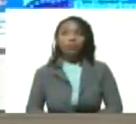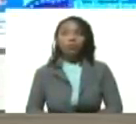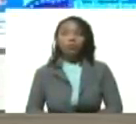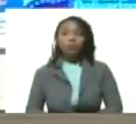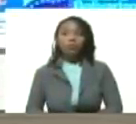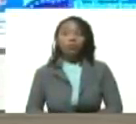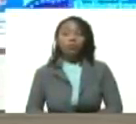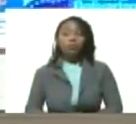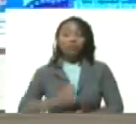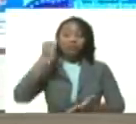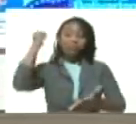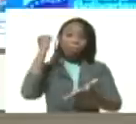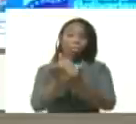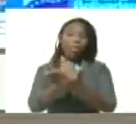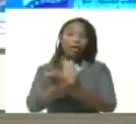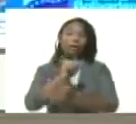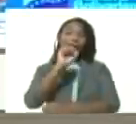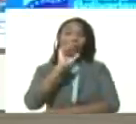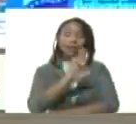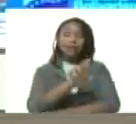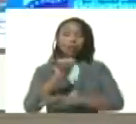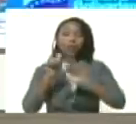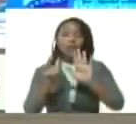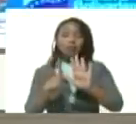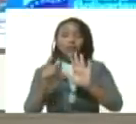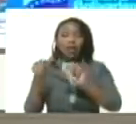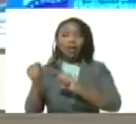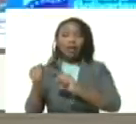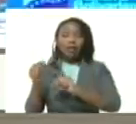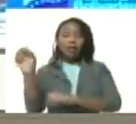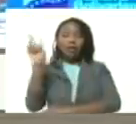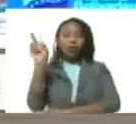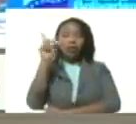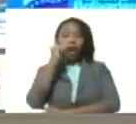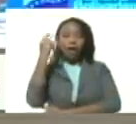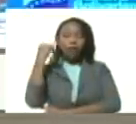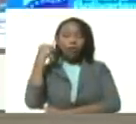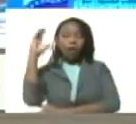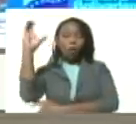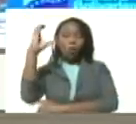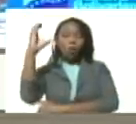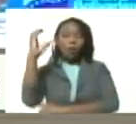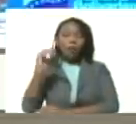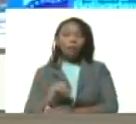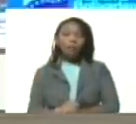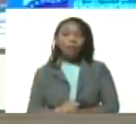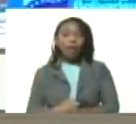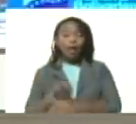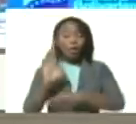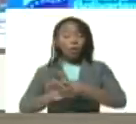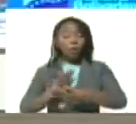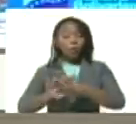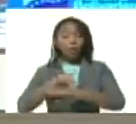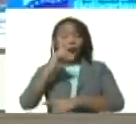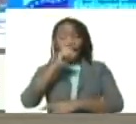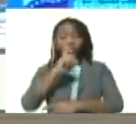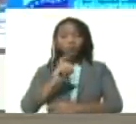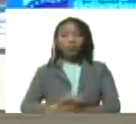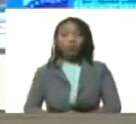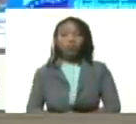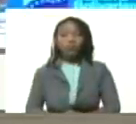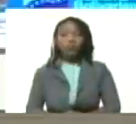se han asesinado 360 venezolanos en Colombia, en lo que va del año